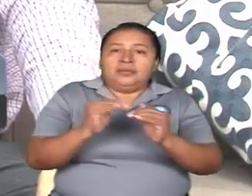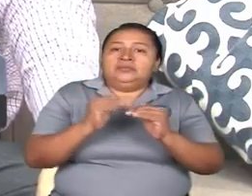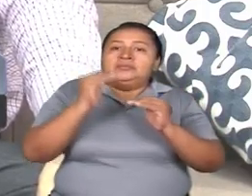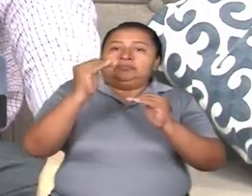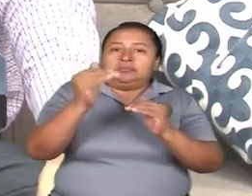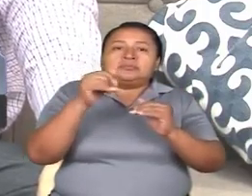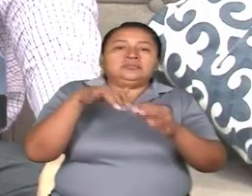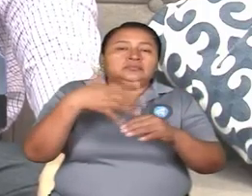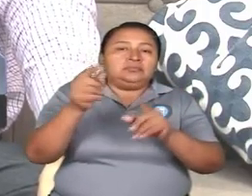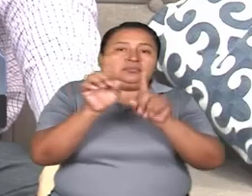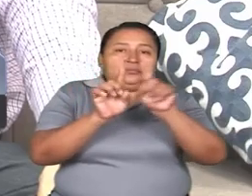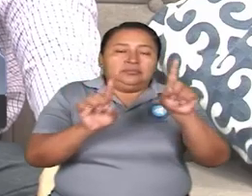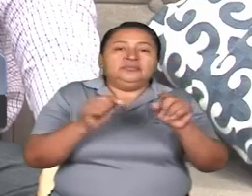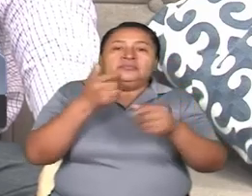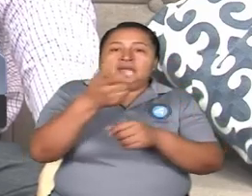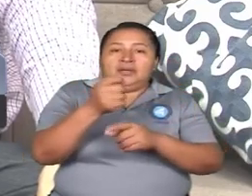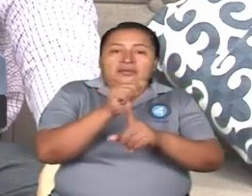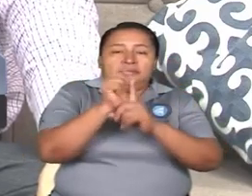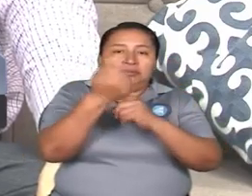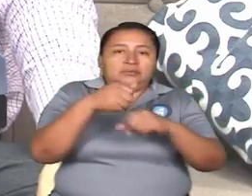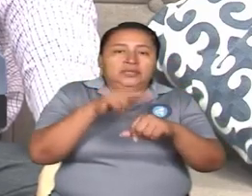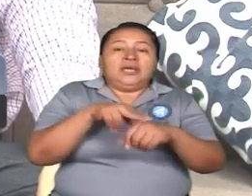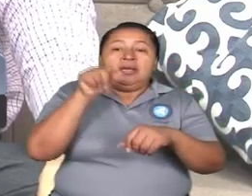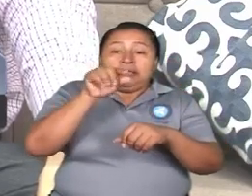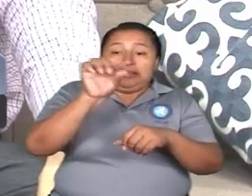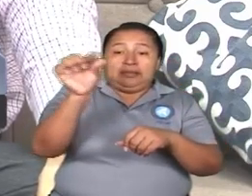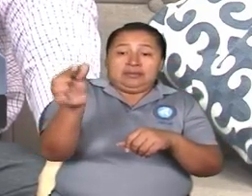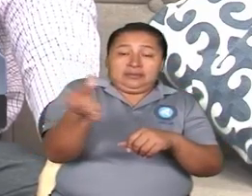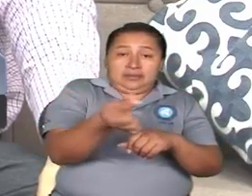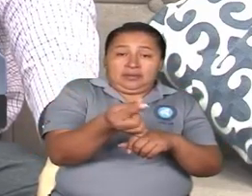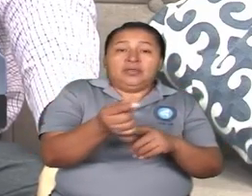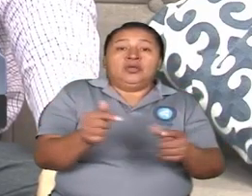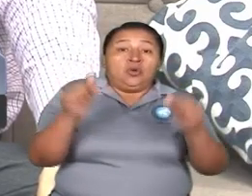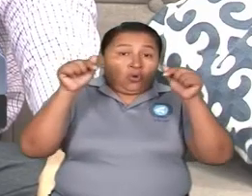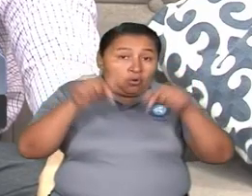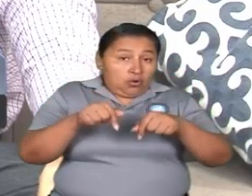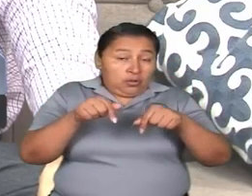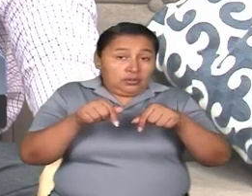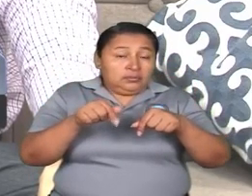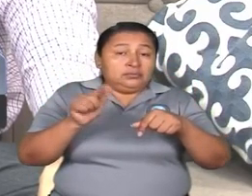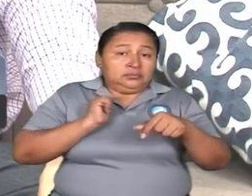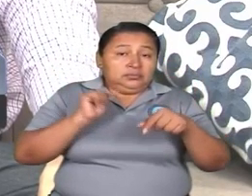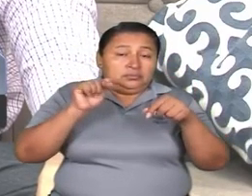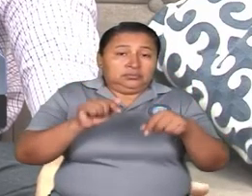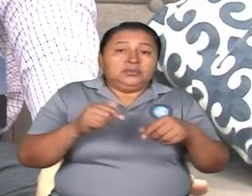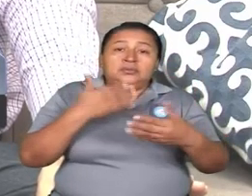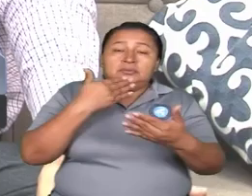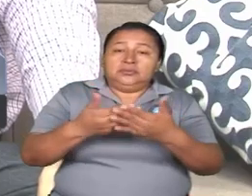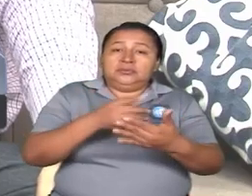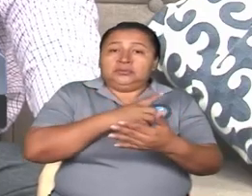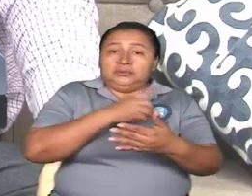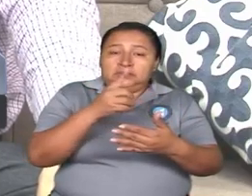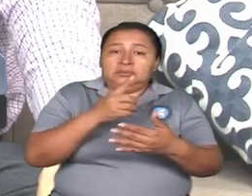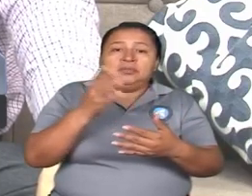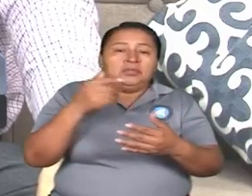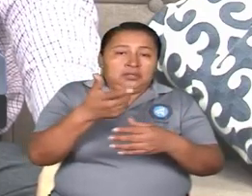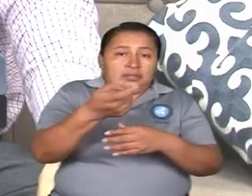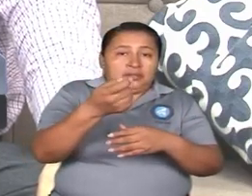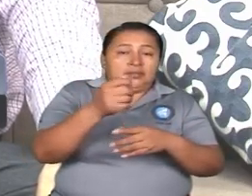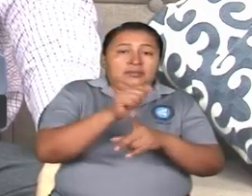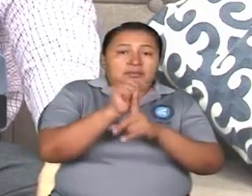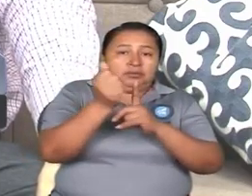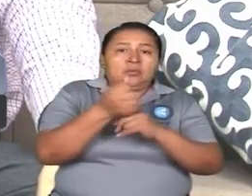otro nivel, el canal parlamentario ya dentro del cable. Y hoy día, gracias a Dios, vos el canal